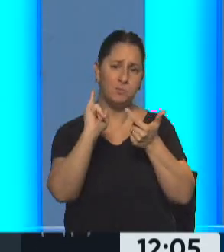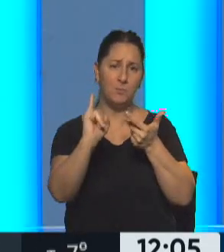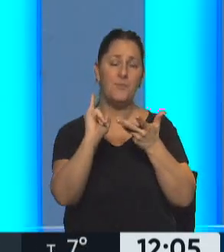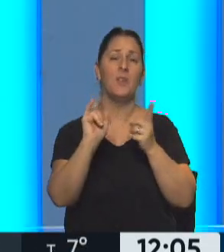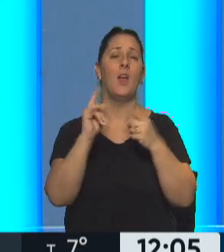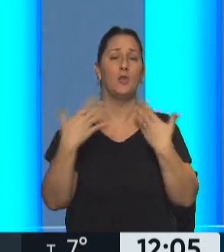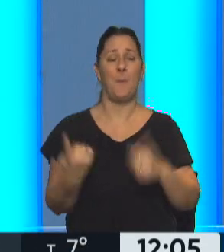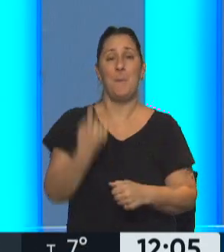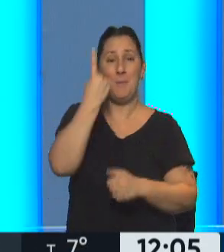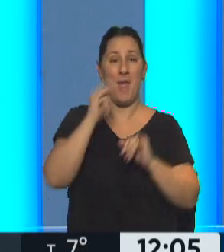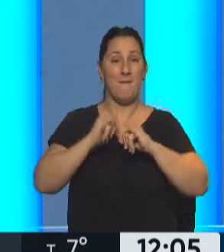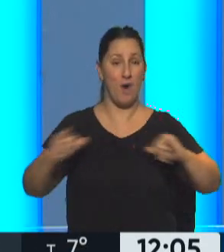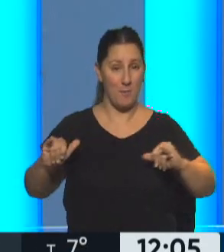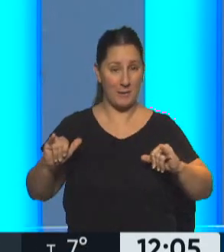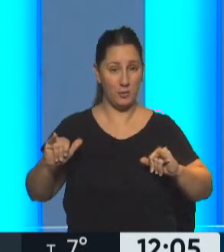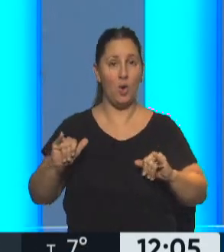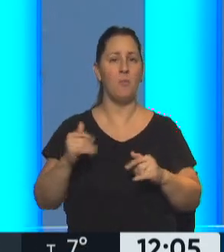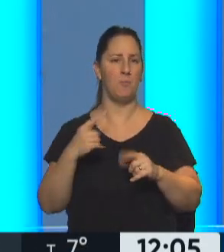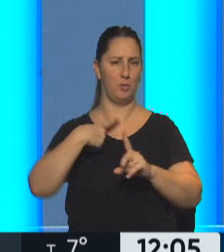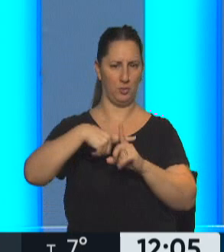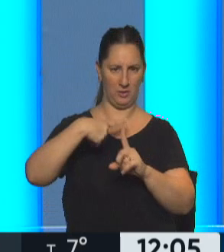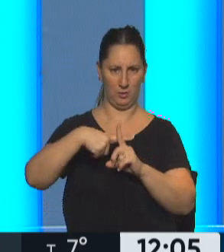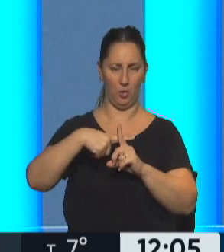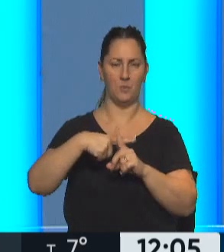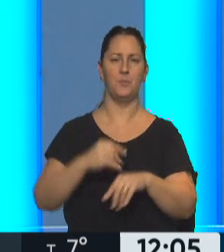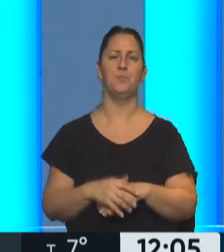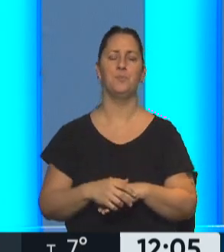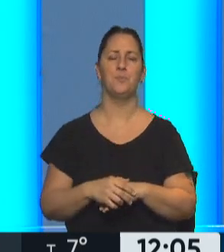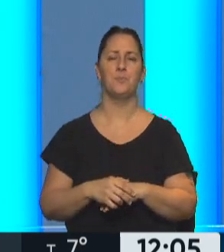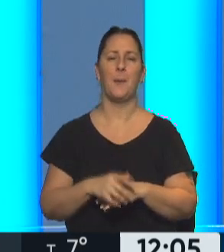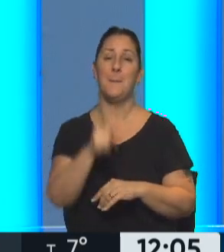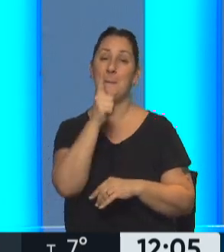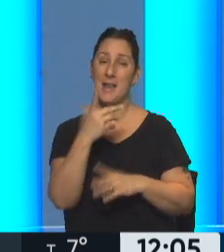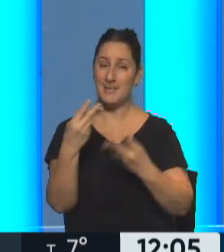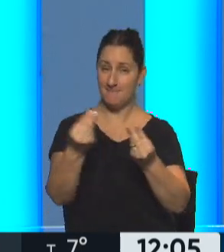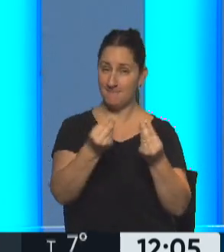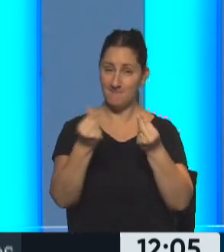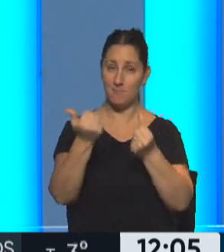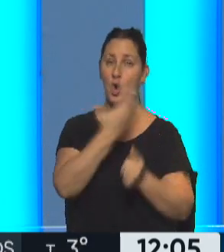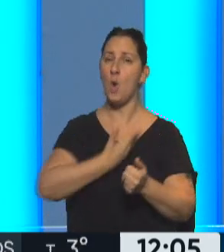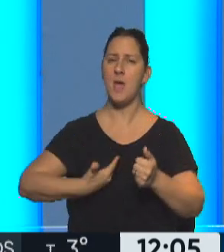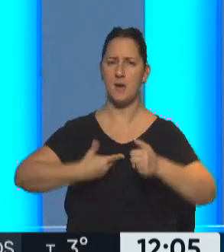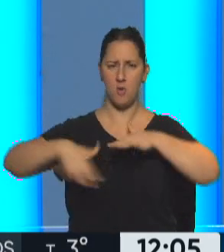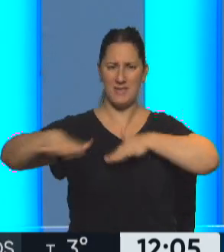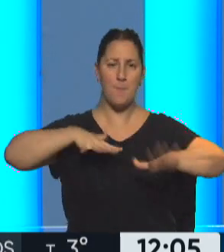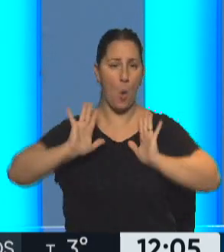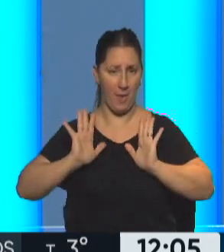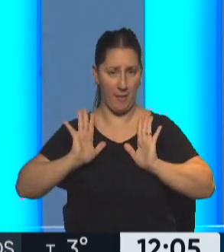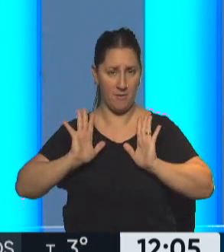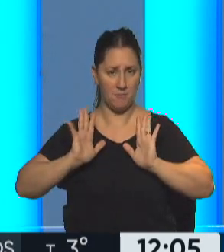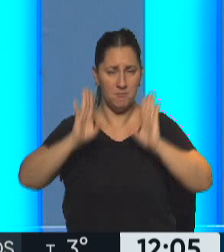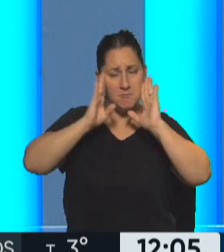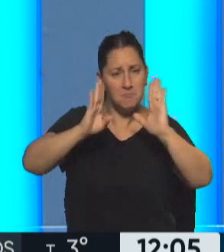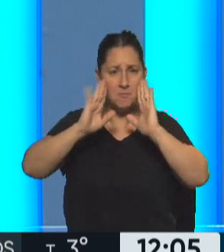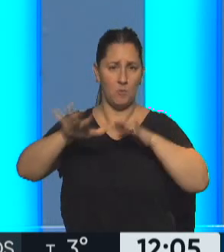el primer dato le resultó muy favorable. Da la sensación de un gobierno que está haciendo cosas. Cosa que hasta ahora,